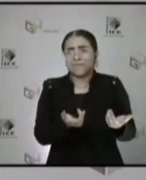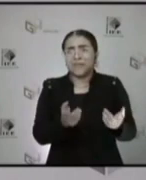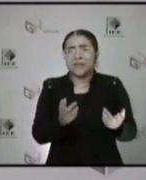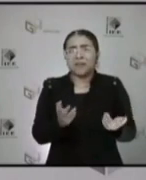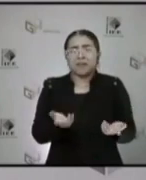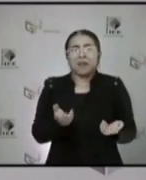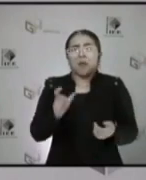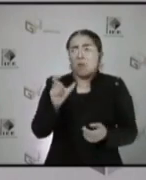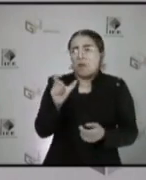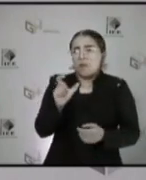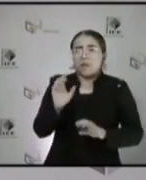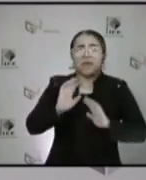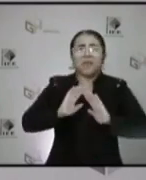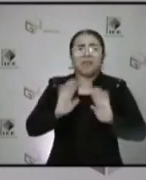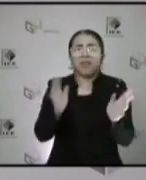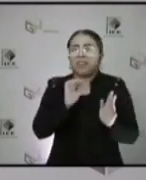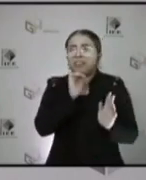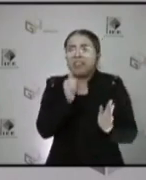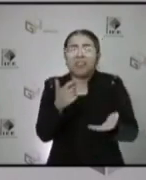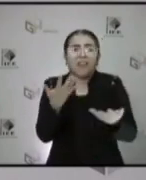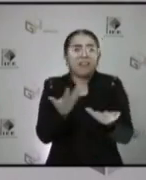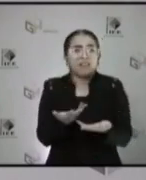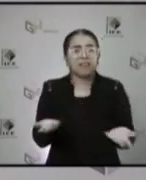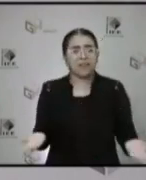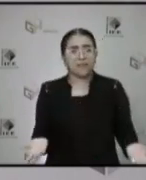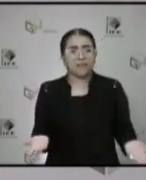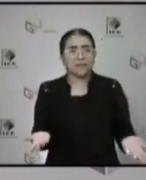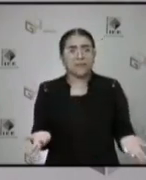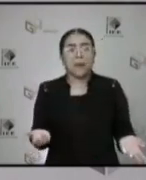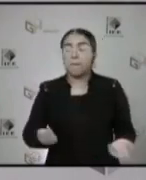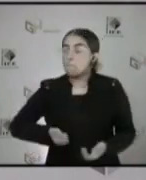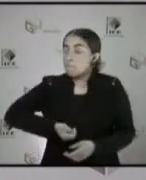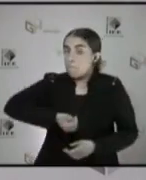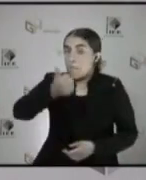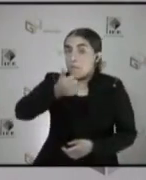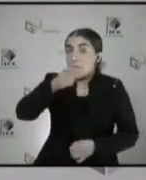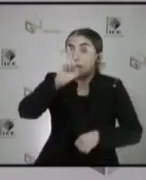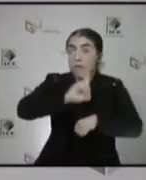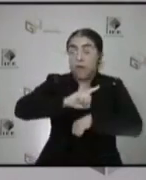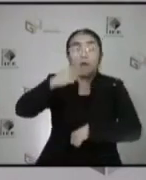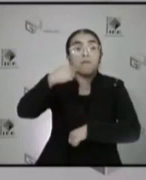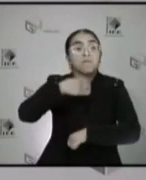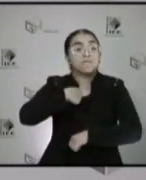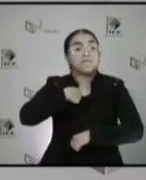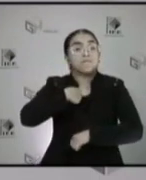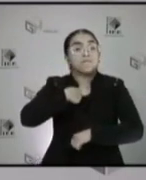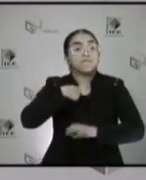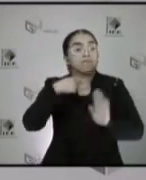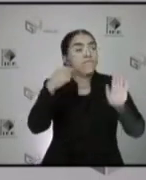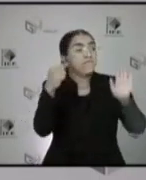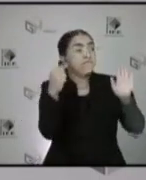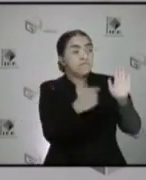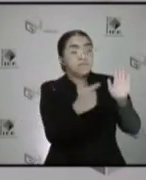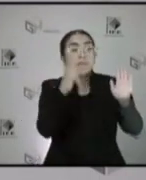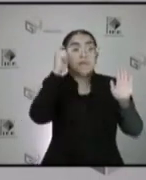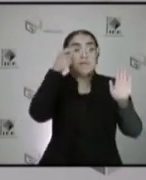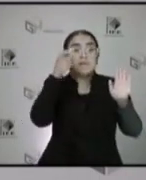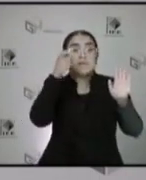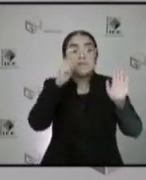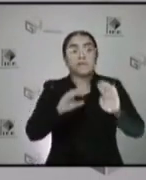ya que no podemos hacer nada? Por eso, desde el día uno, voy a publicar un decálogo del servidor